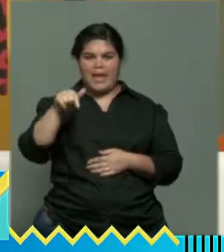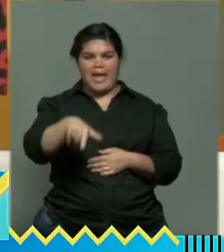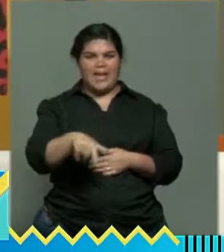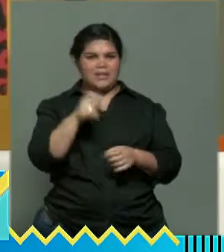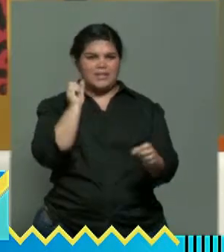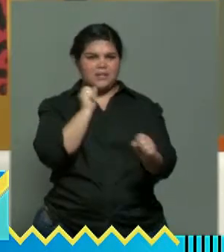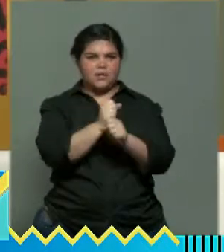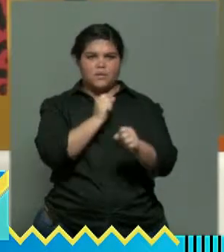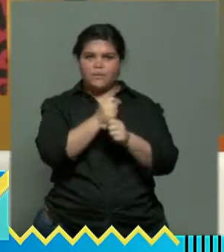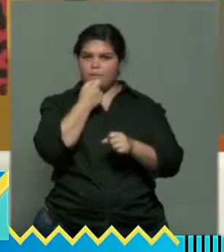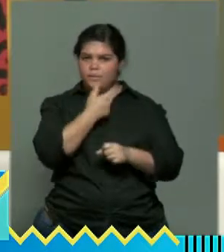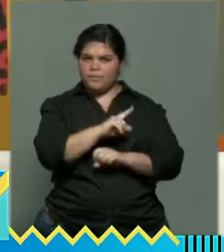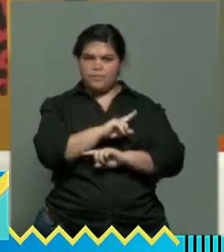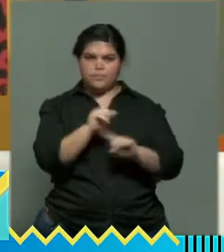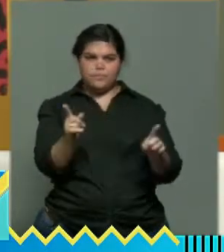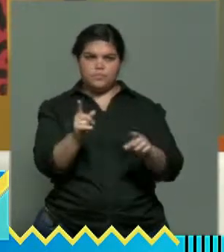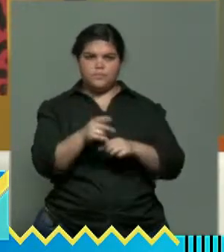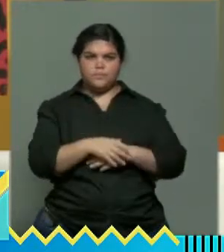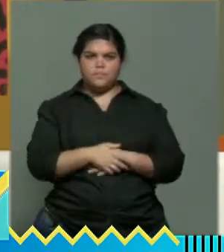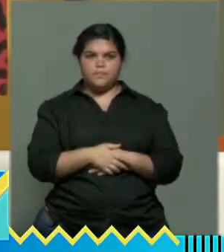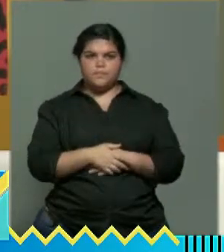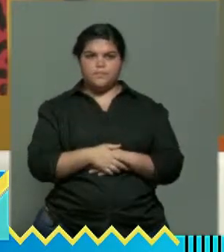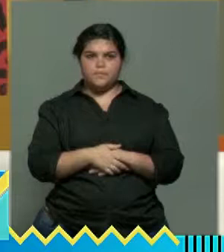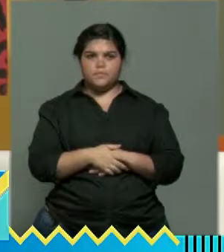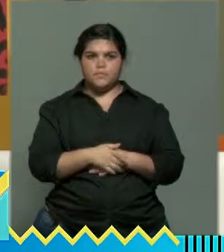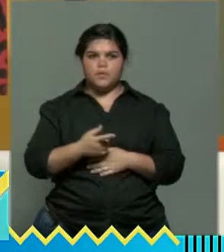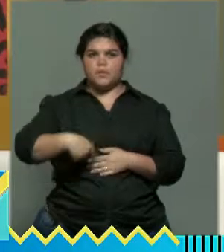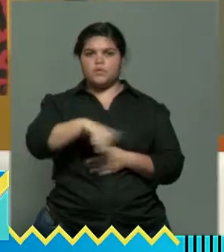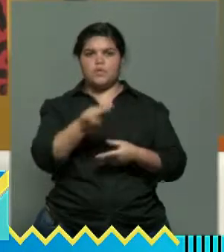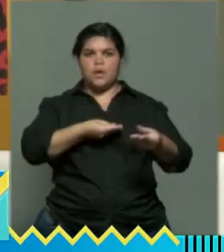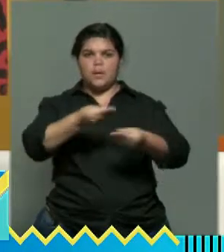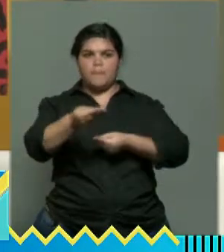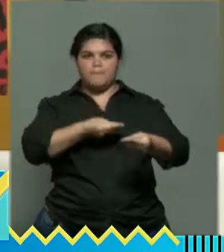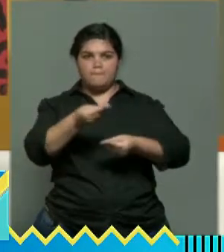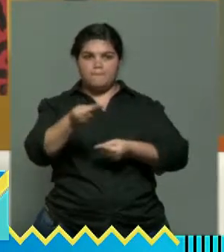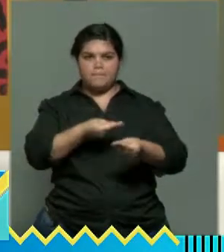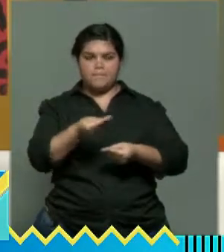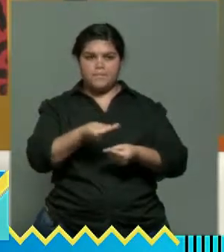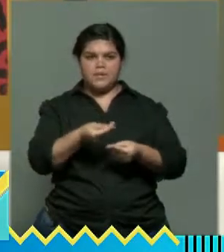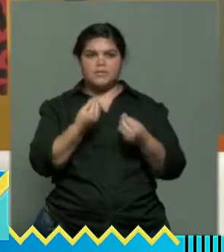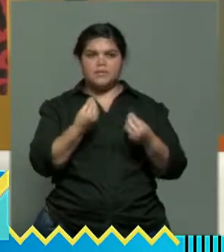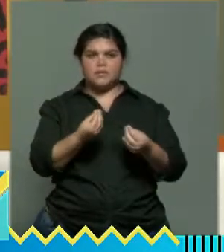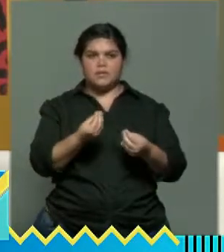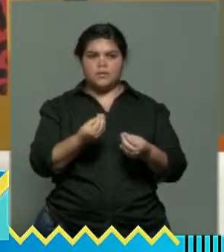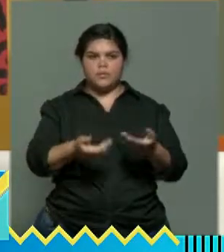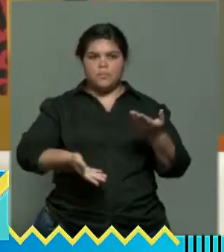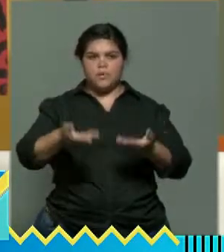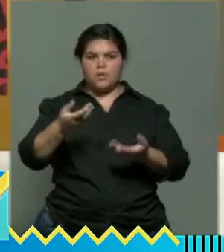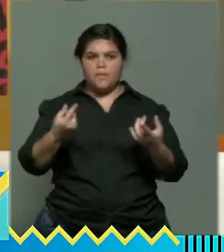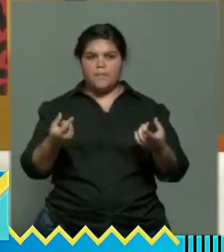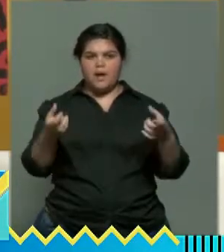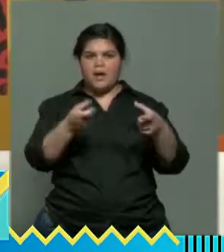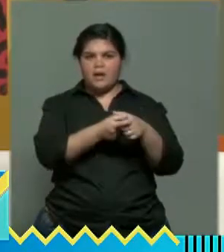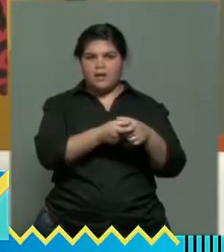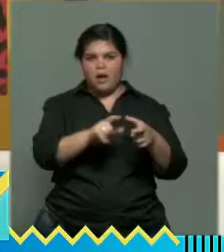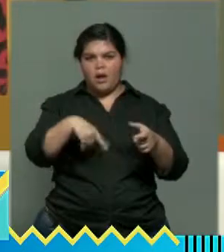nosotros somos, en el mejor de los casos, la empresa más grande nuestra es una pyme comparada con estas empresas y te repito, trabajan con cantidades ingentes